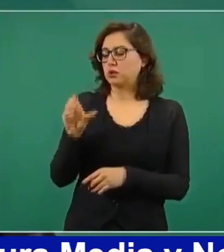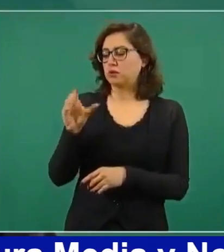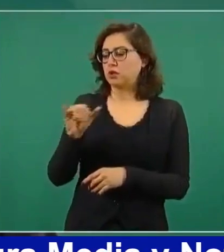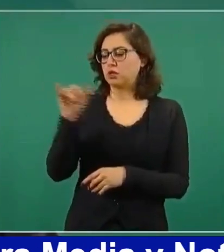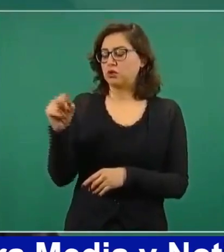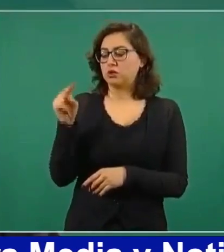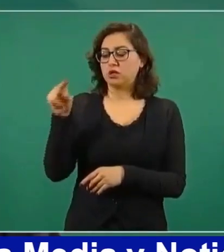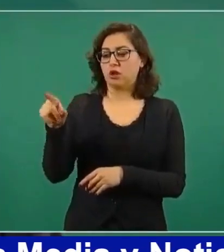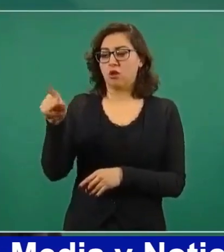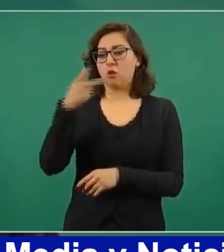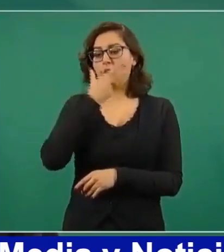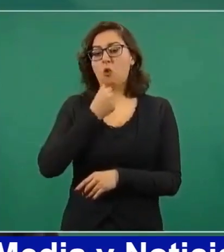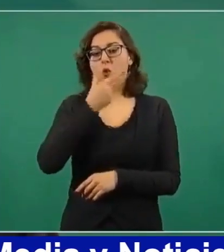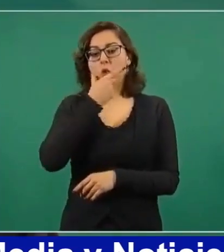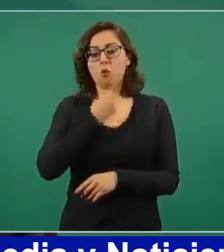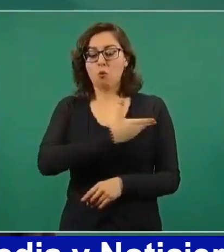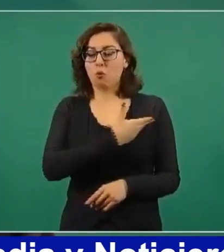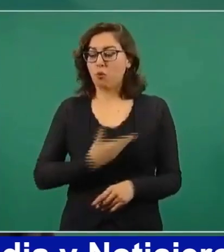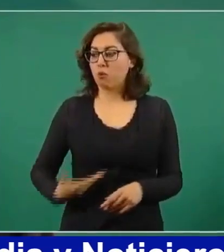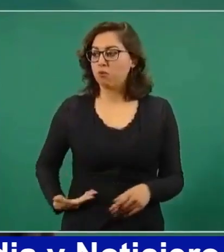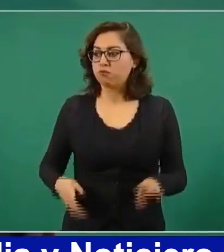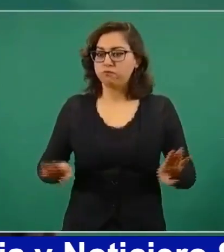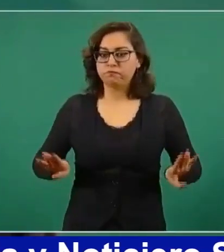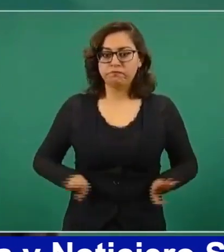Saldívar, es hombre recto.